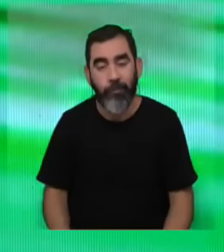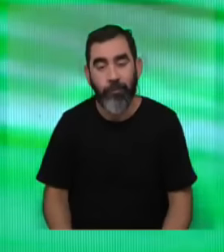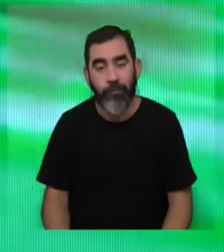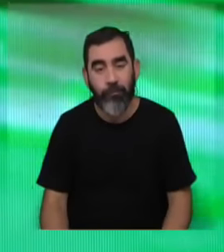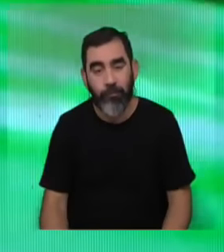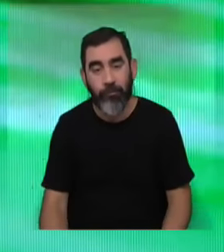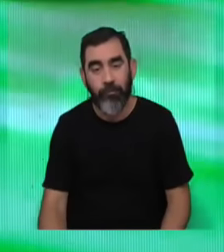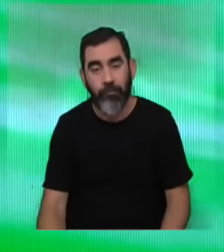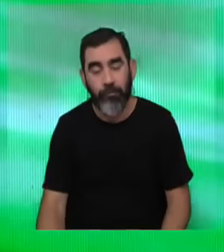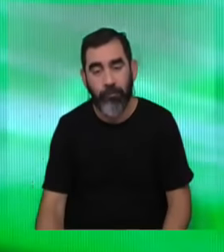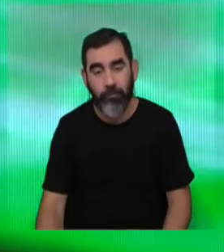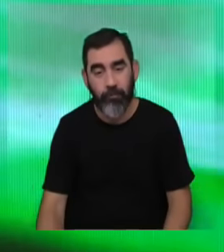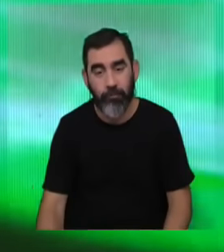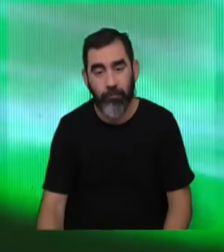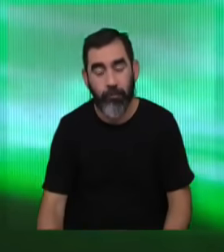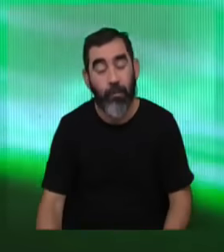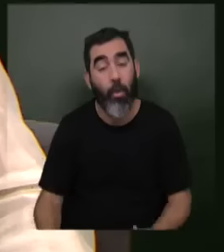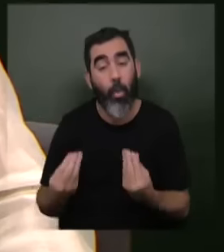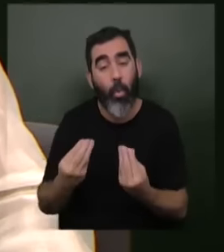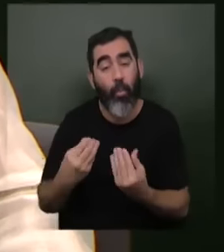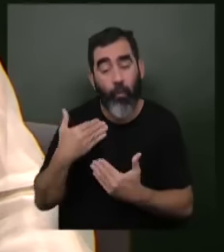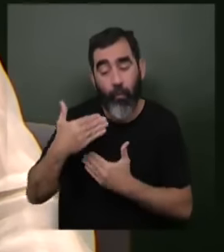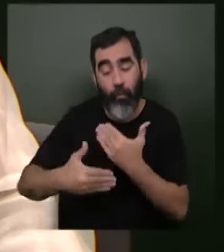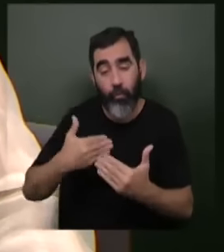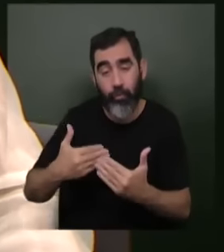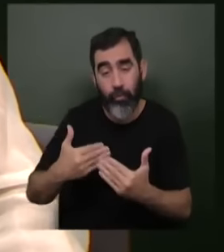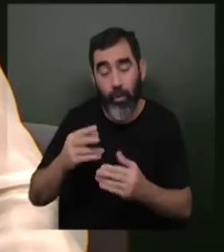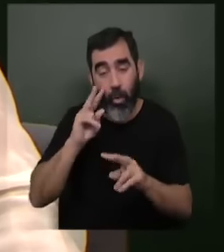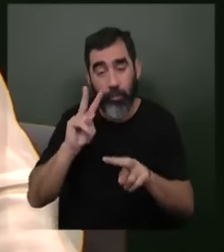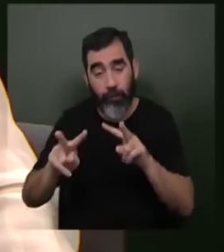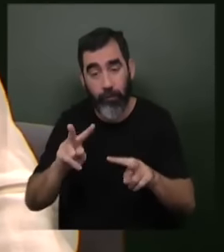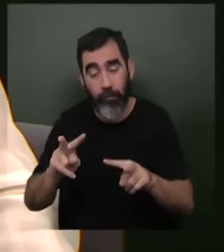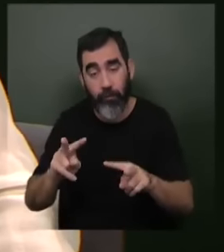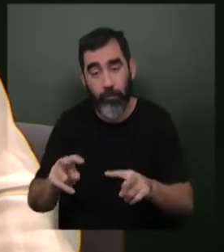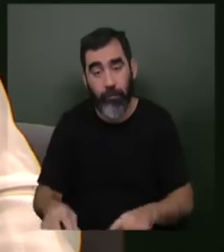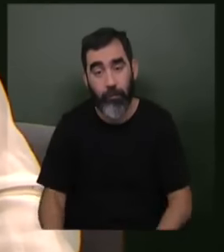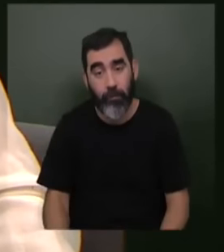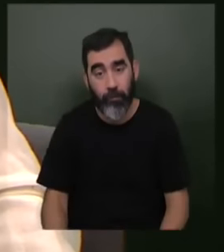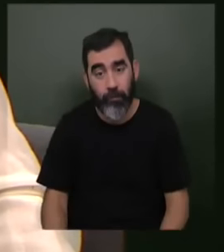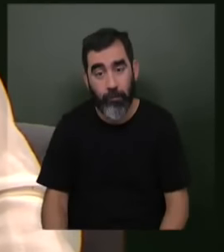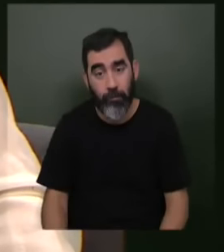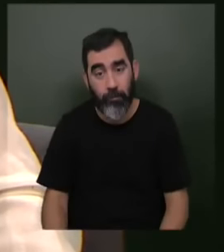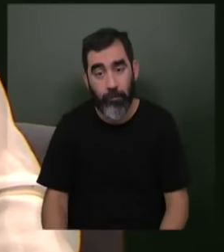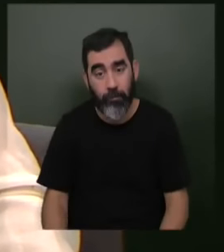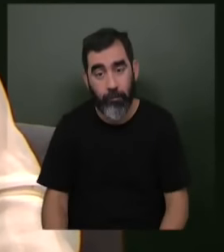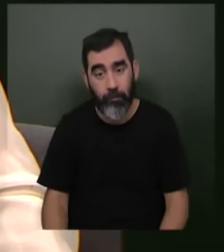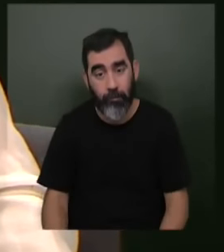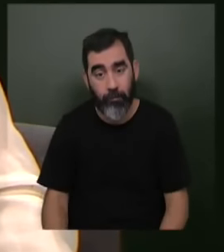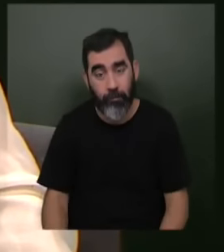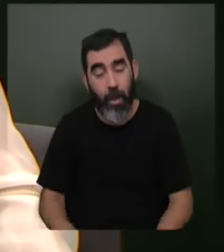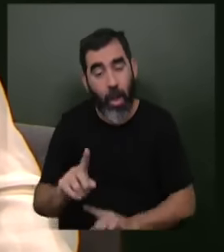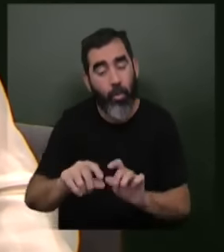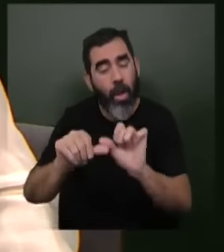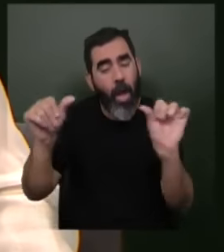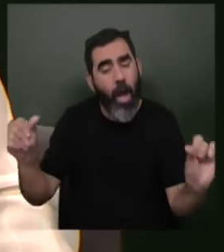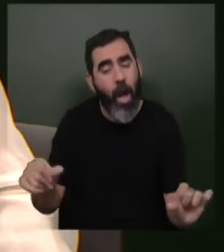Bandan no er Era sobre cómo se cómo había funcionado el el observatorio ya tenemos que que que ir cerrando Pero quería que repasar alguna de las